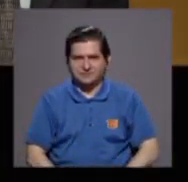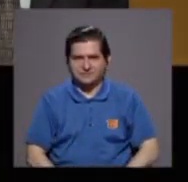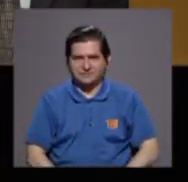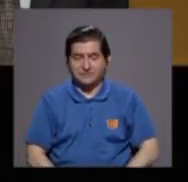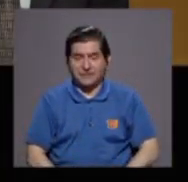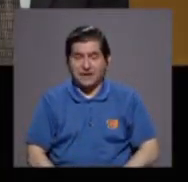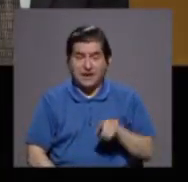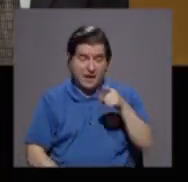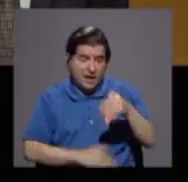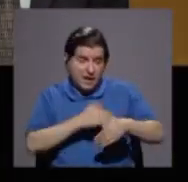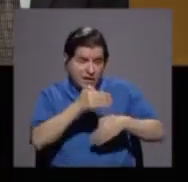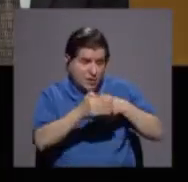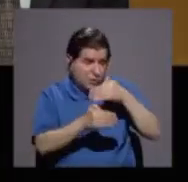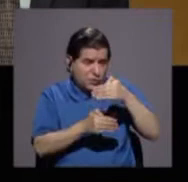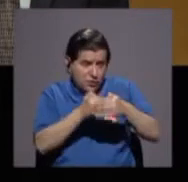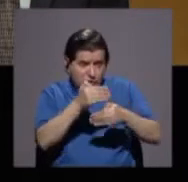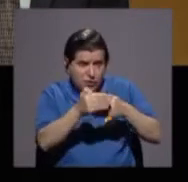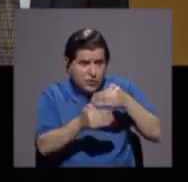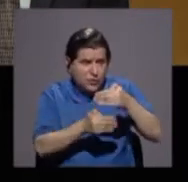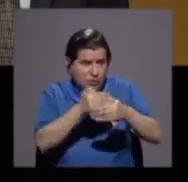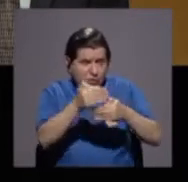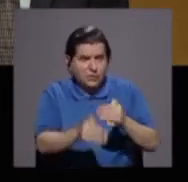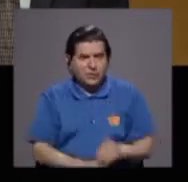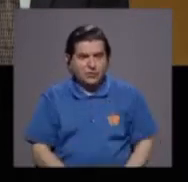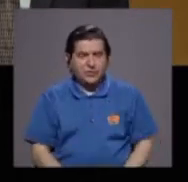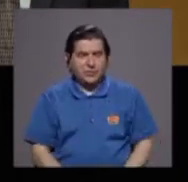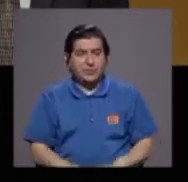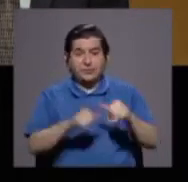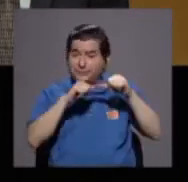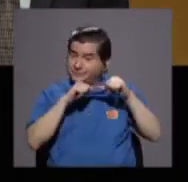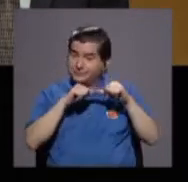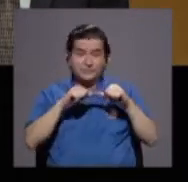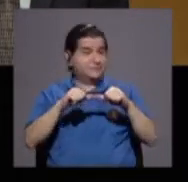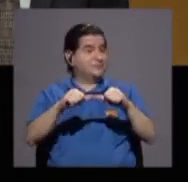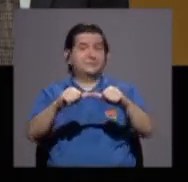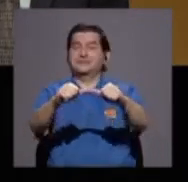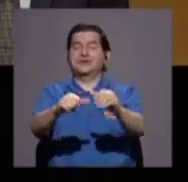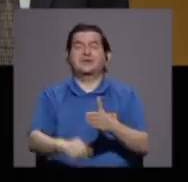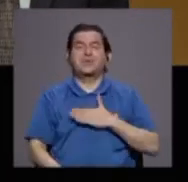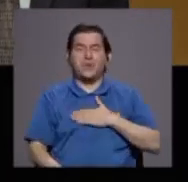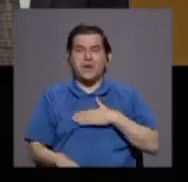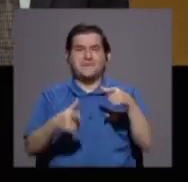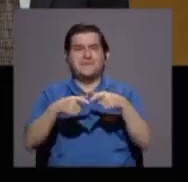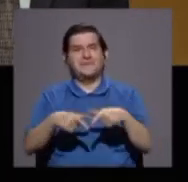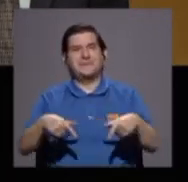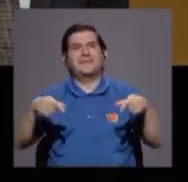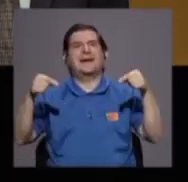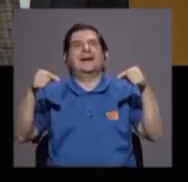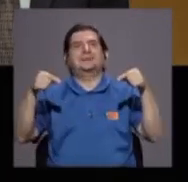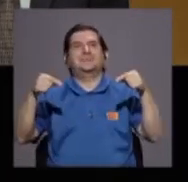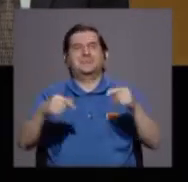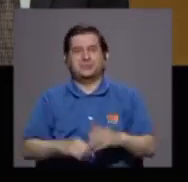Es un proceso que continúa. Claro. Mi japonés